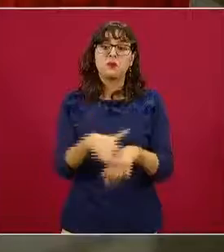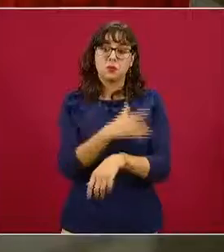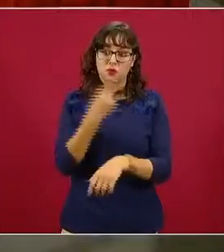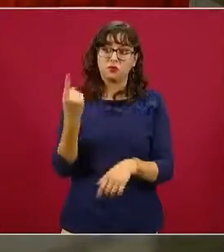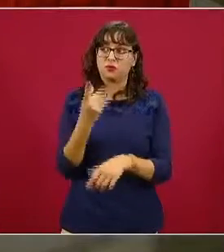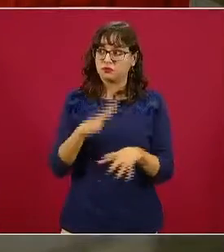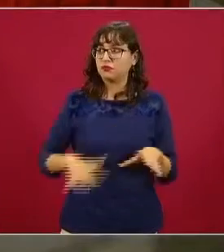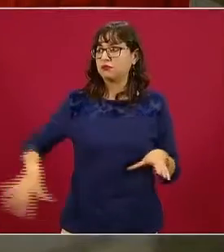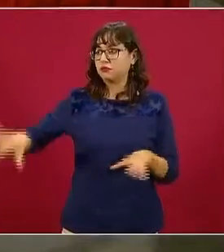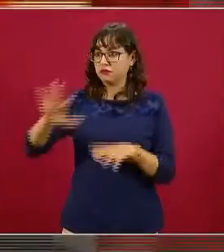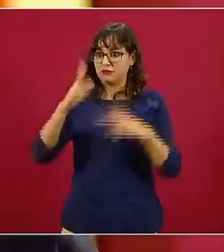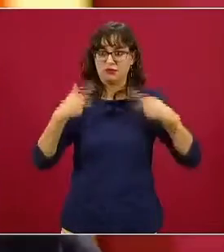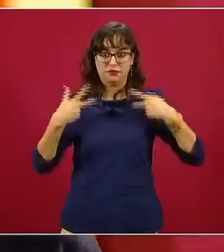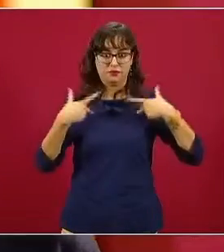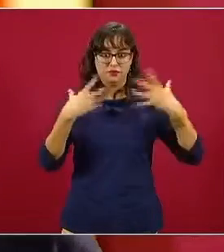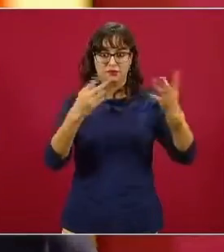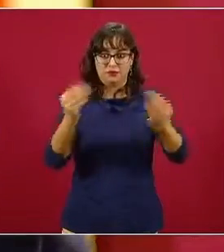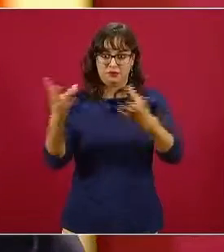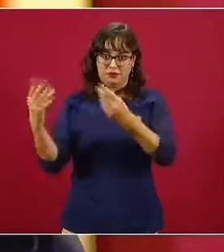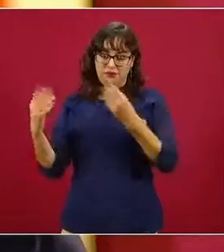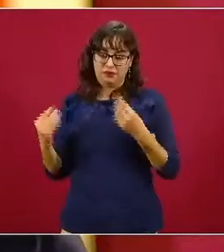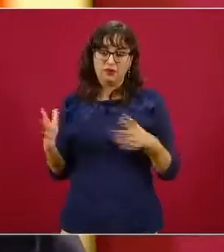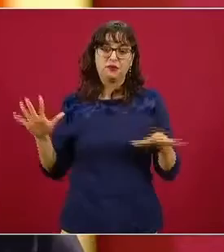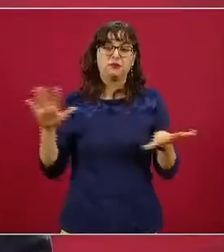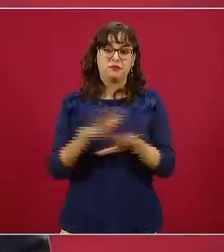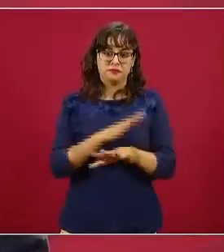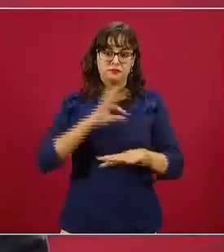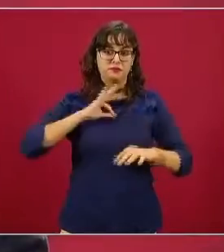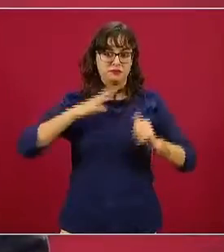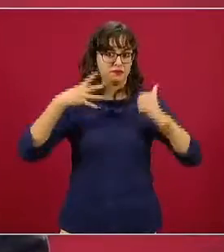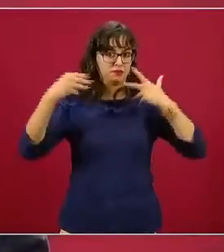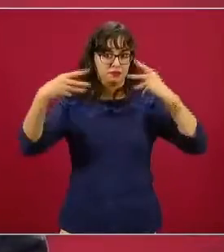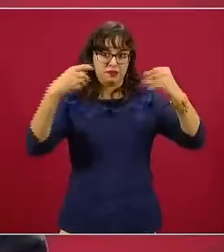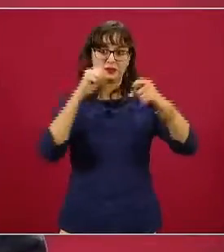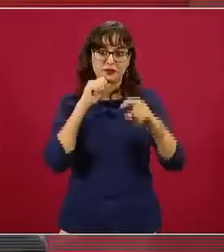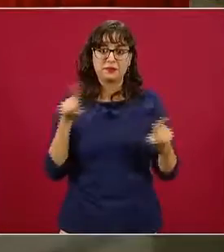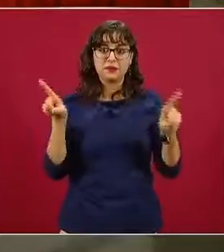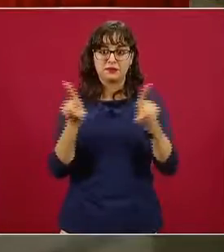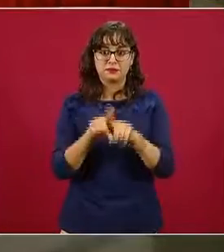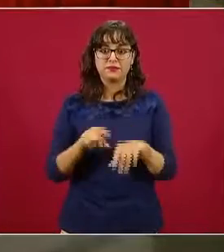crecimiento poblacional y dado el cambio en el perfil epidemiológico nacional.